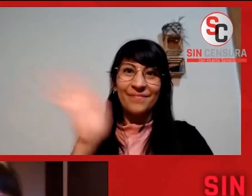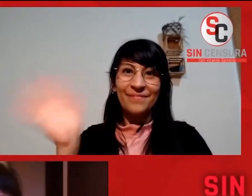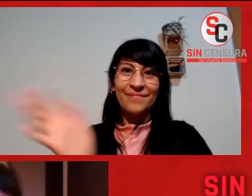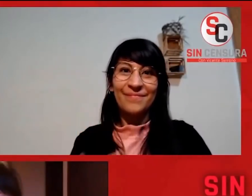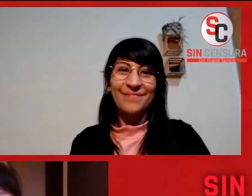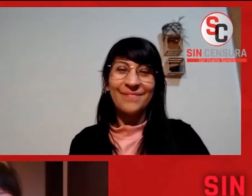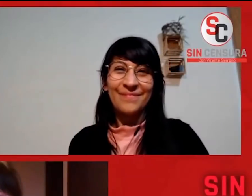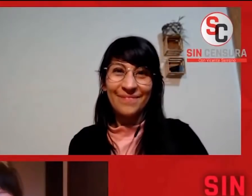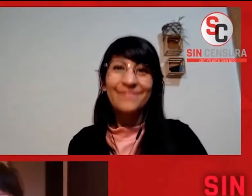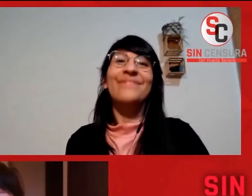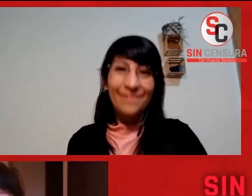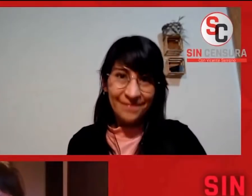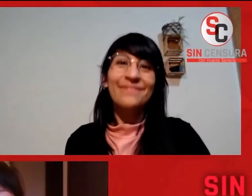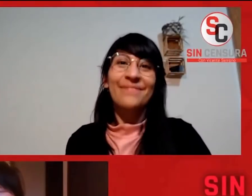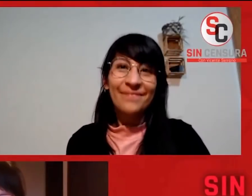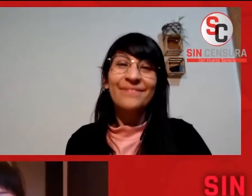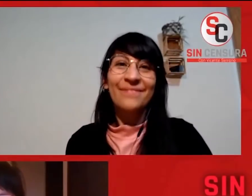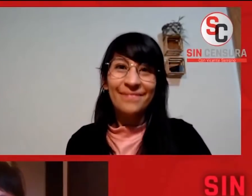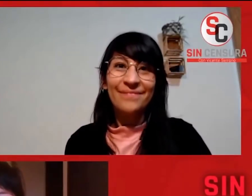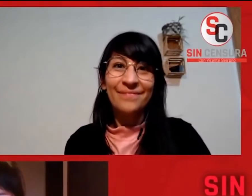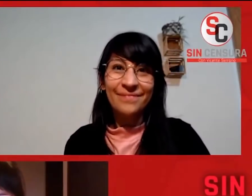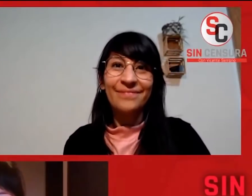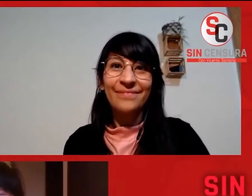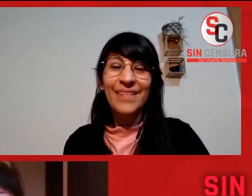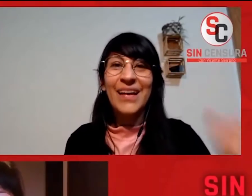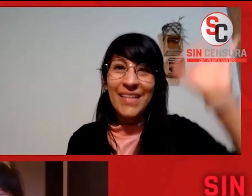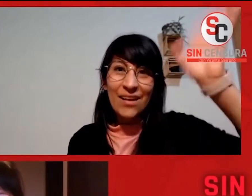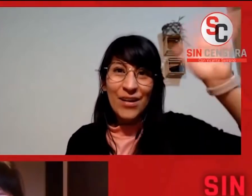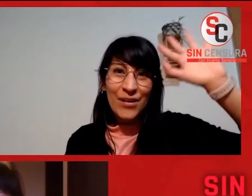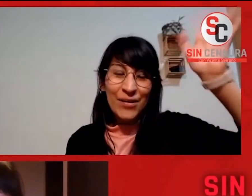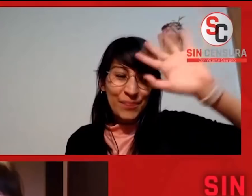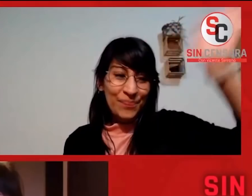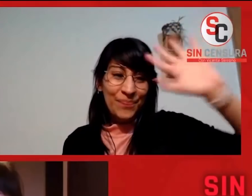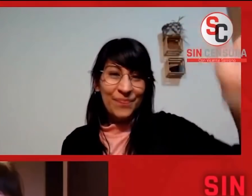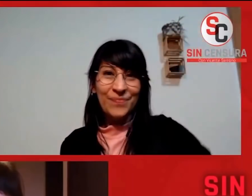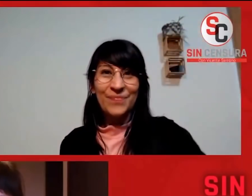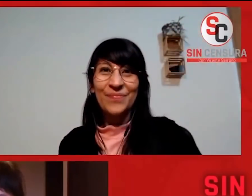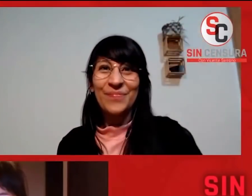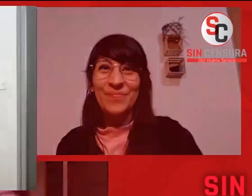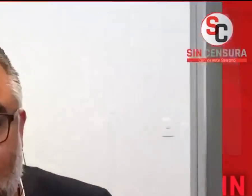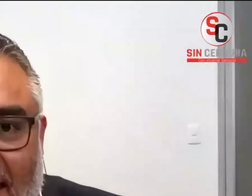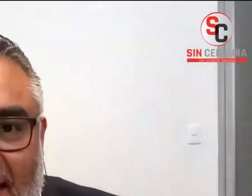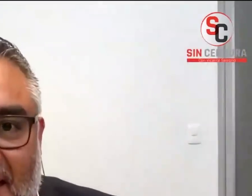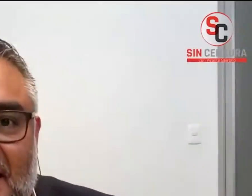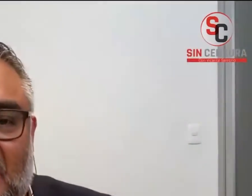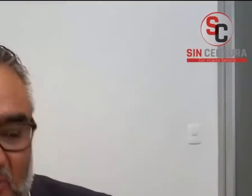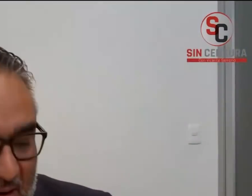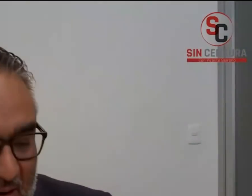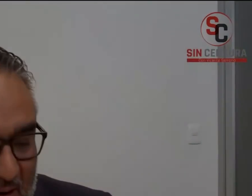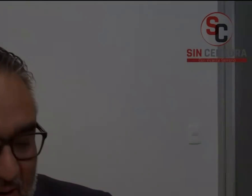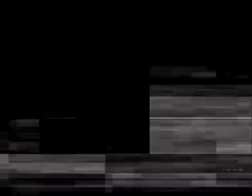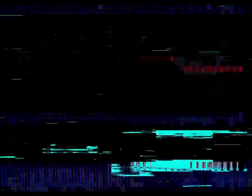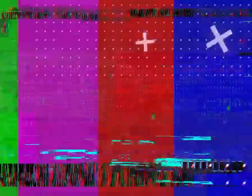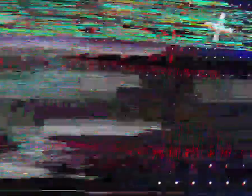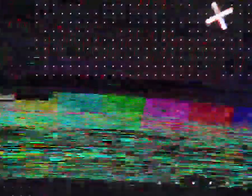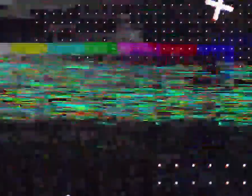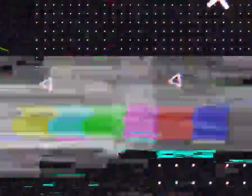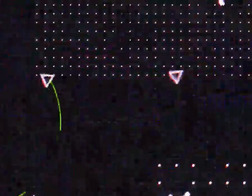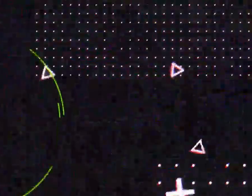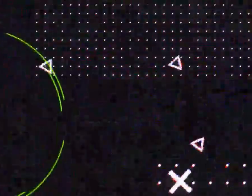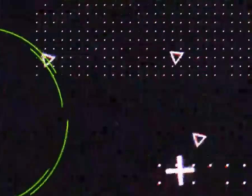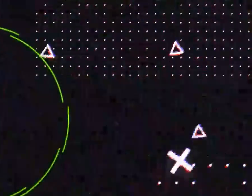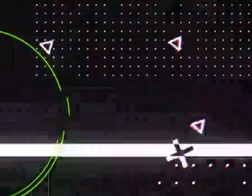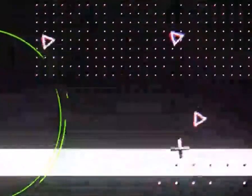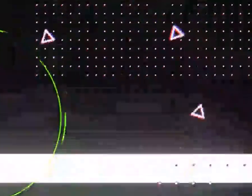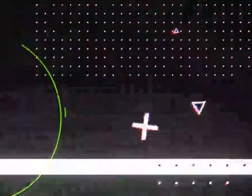Carla, te vemos muy pronto en otra mesa de diálogo aquí en Sin Censura. Gracias, que pasen excelente noche. Amigos,